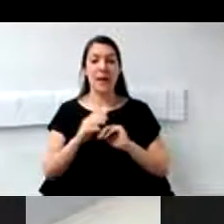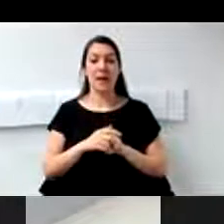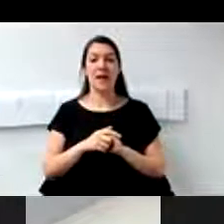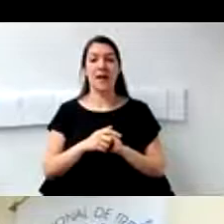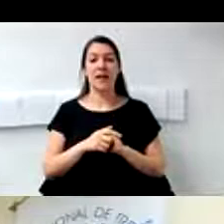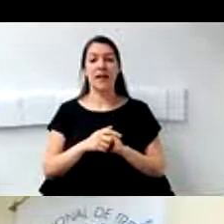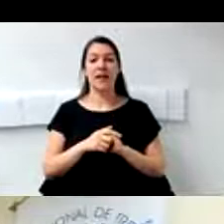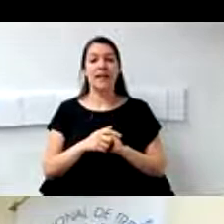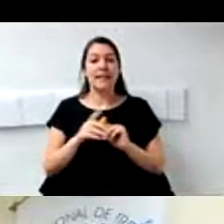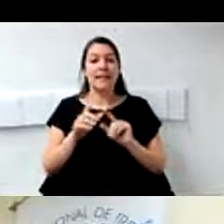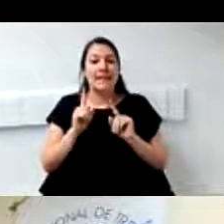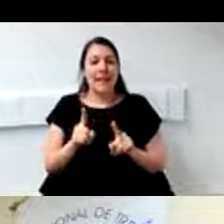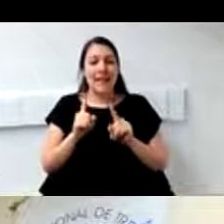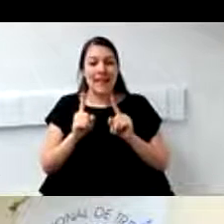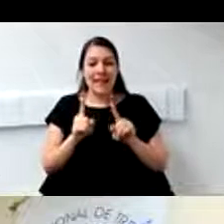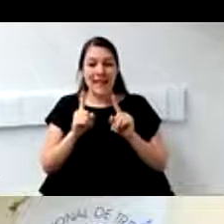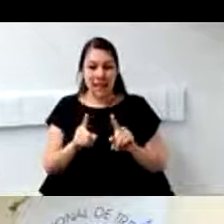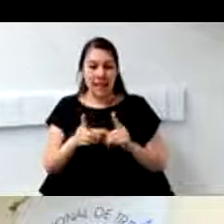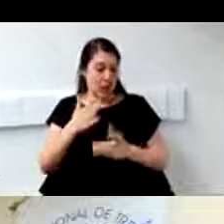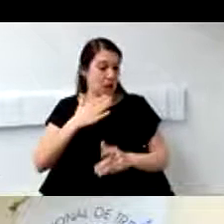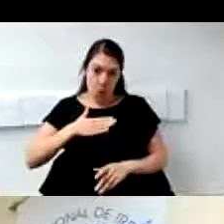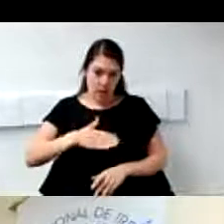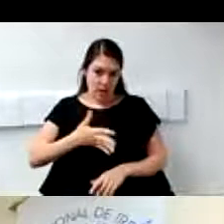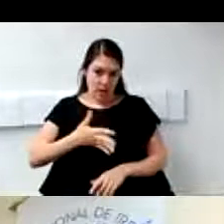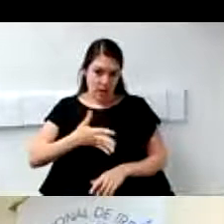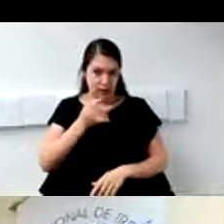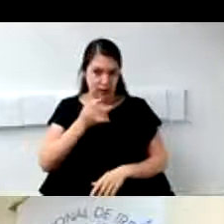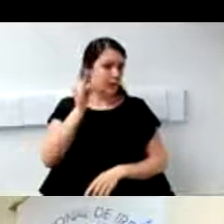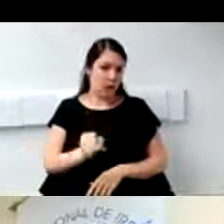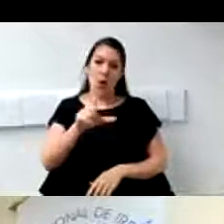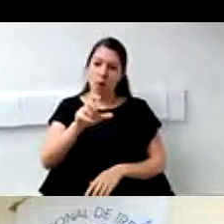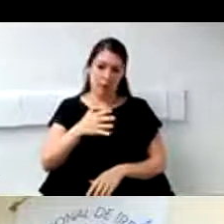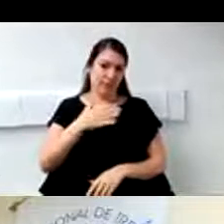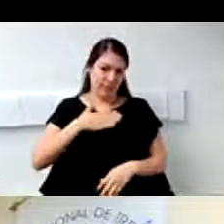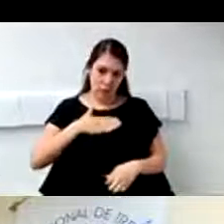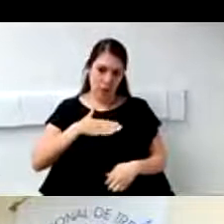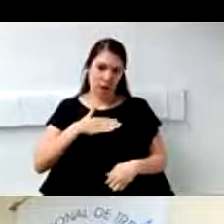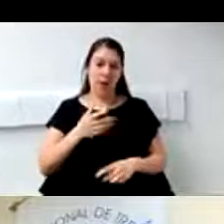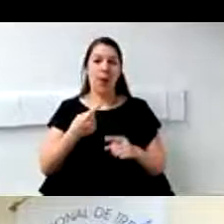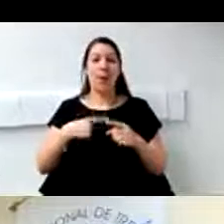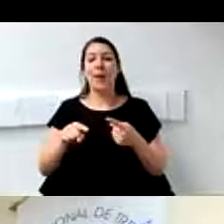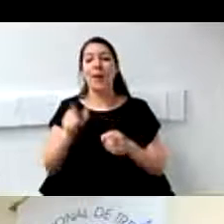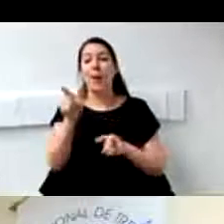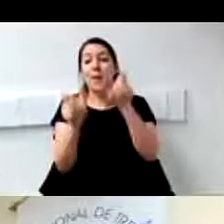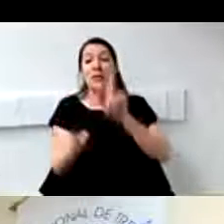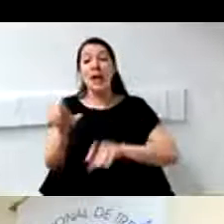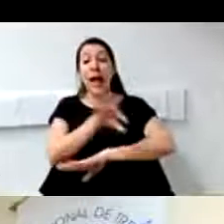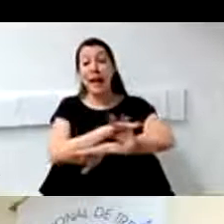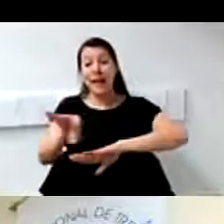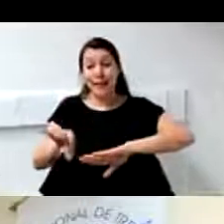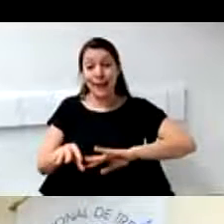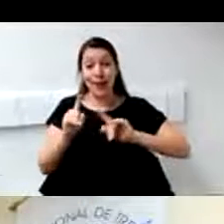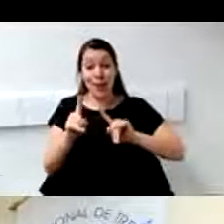Hay que afinar un poco estoy de acuerdo contigo que involucrar más a los arquitectos ayudaría un